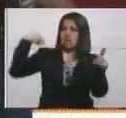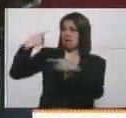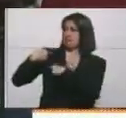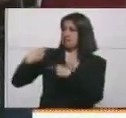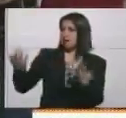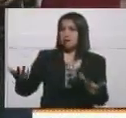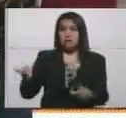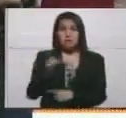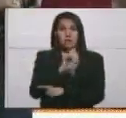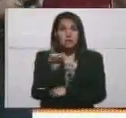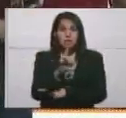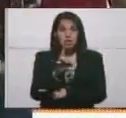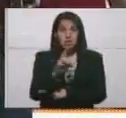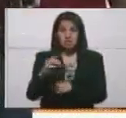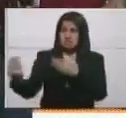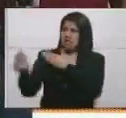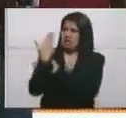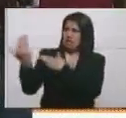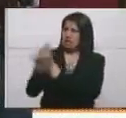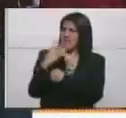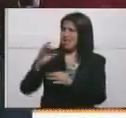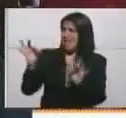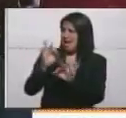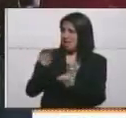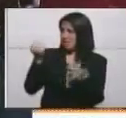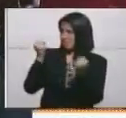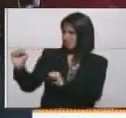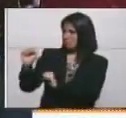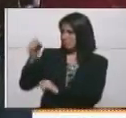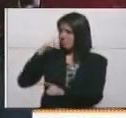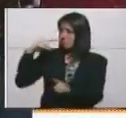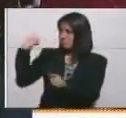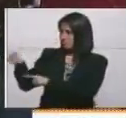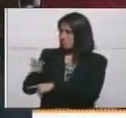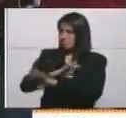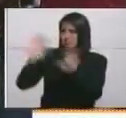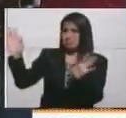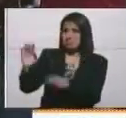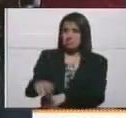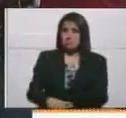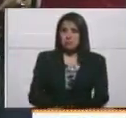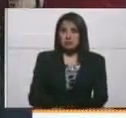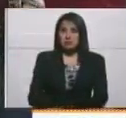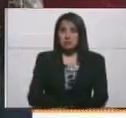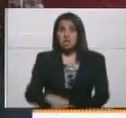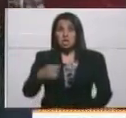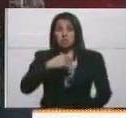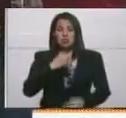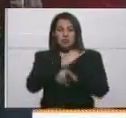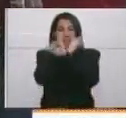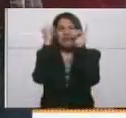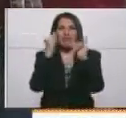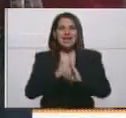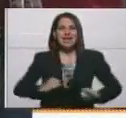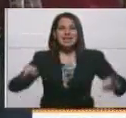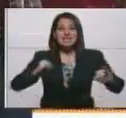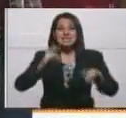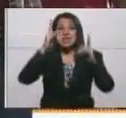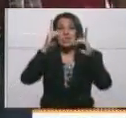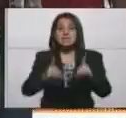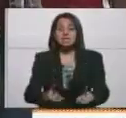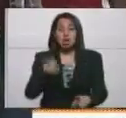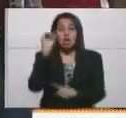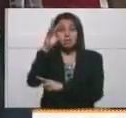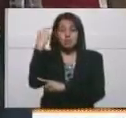presiones, ni sanciones de nadie, de nadie, de nadie, de nadie. Por eso, qué feliz decisión la de la Asamblea Nacional